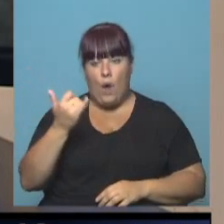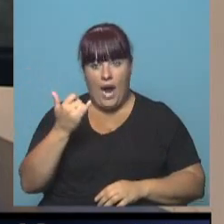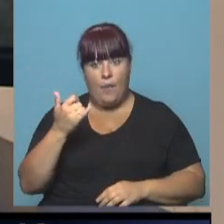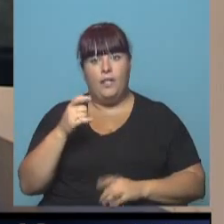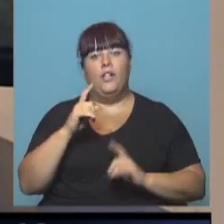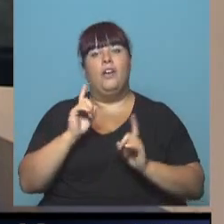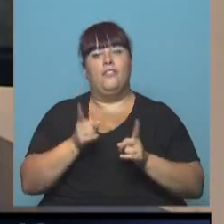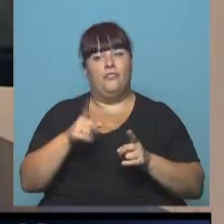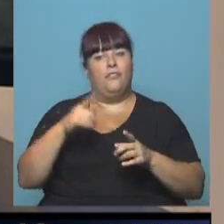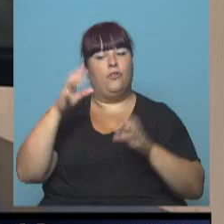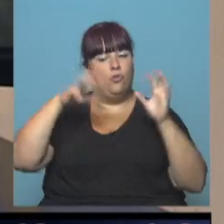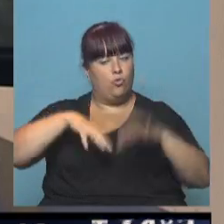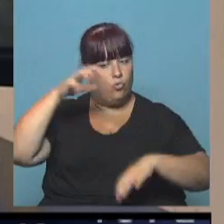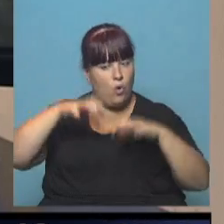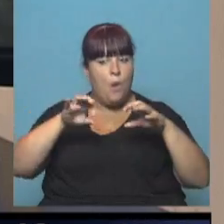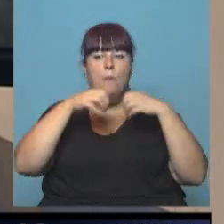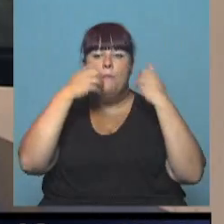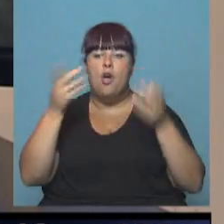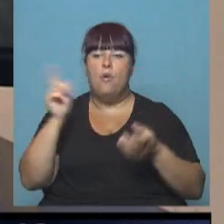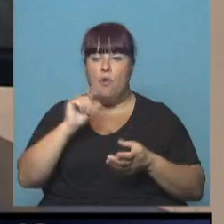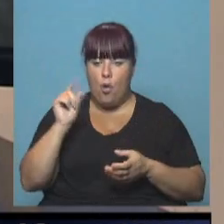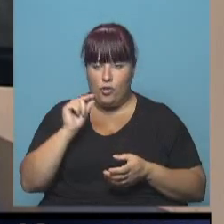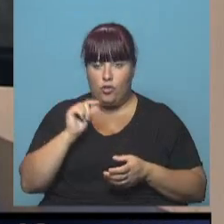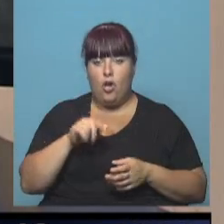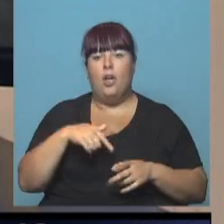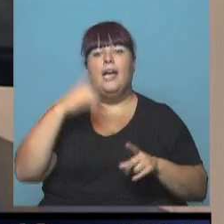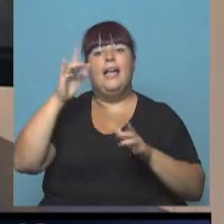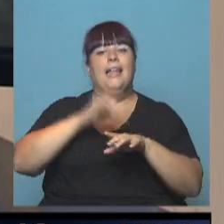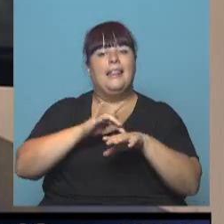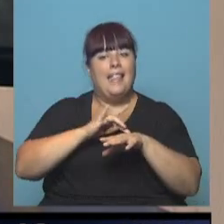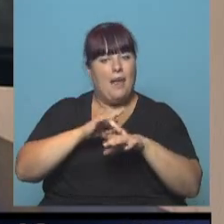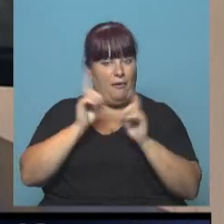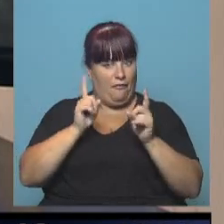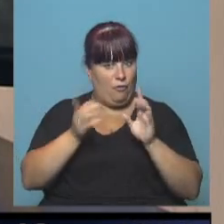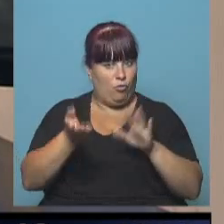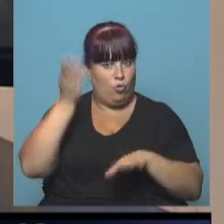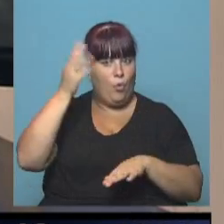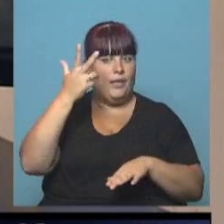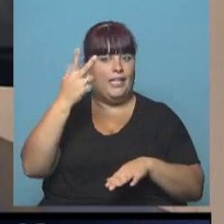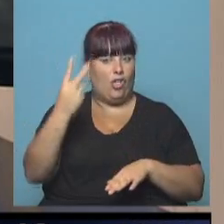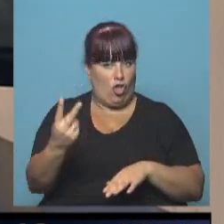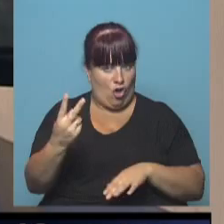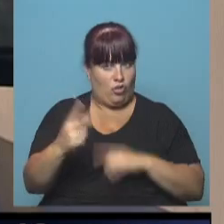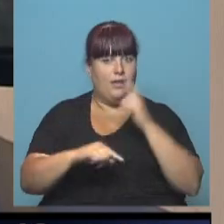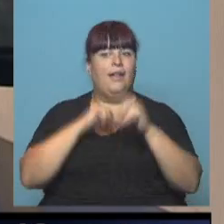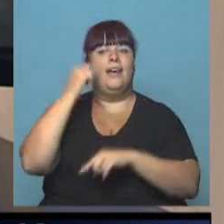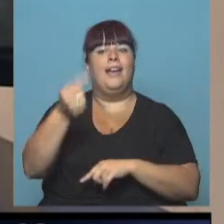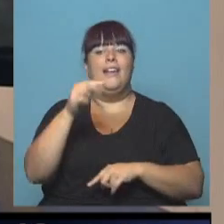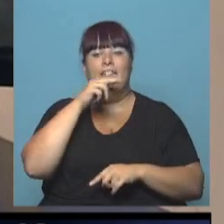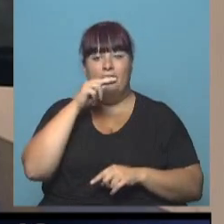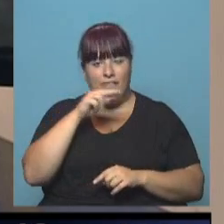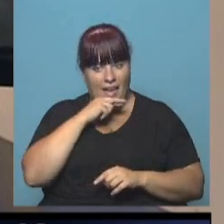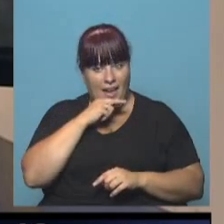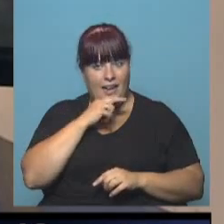a continuar estas precipitaciones con mejoramientos temporarios y la marca térmica seguirá en alza, 32. Recién para el día